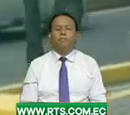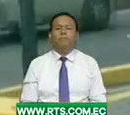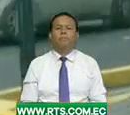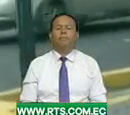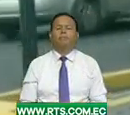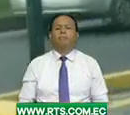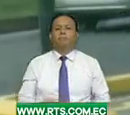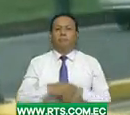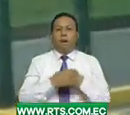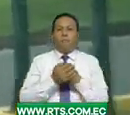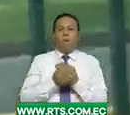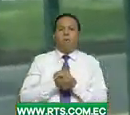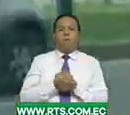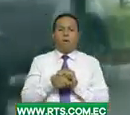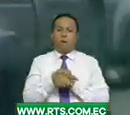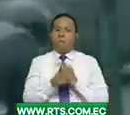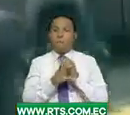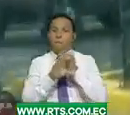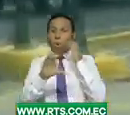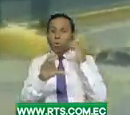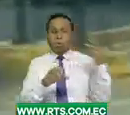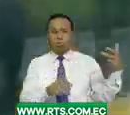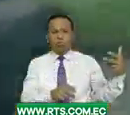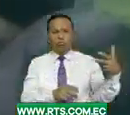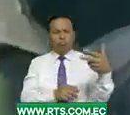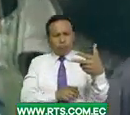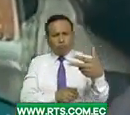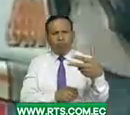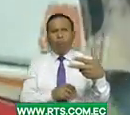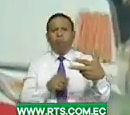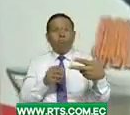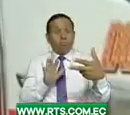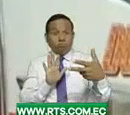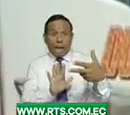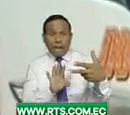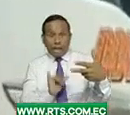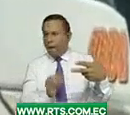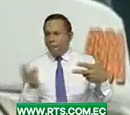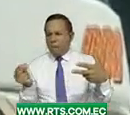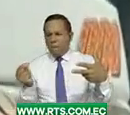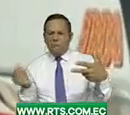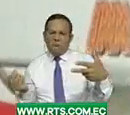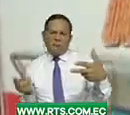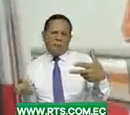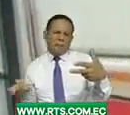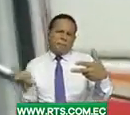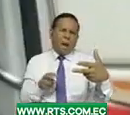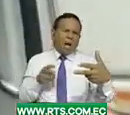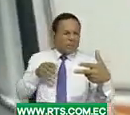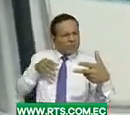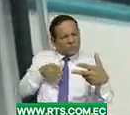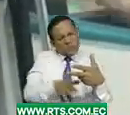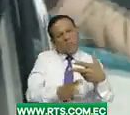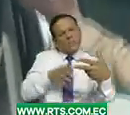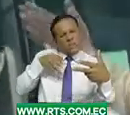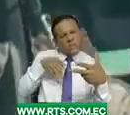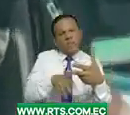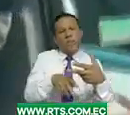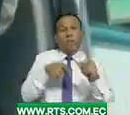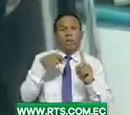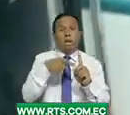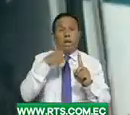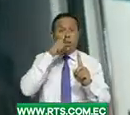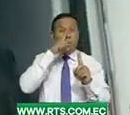Aprovecharon que el bus se detuvo a dejar un pasajero para de manera violenta abordar la unidad. El ayudante del transporte impidió que sigan y se armó la